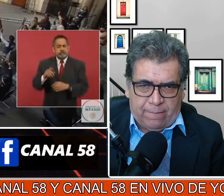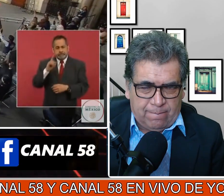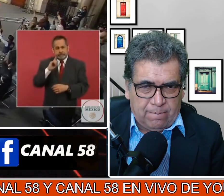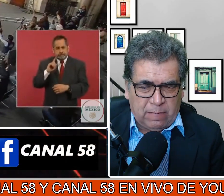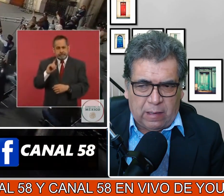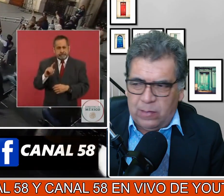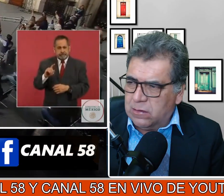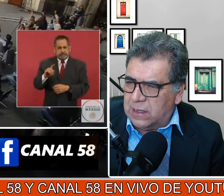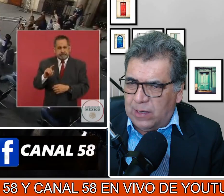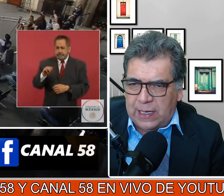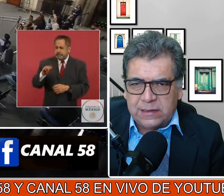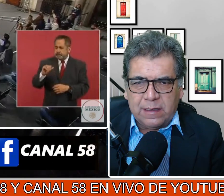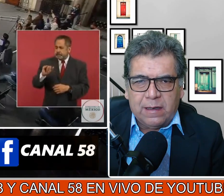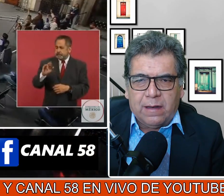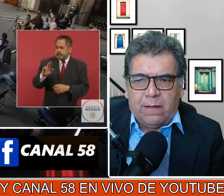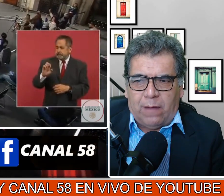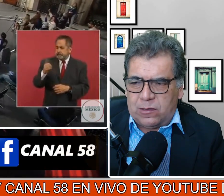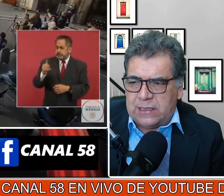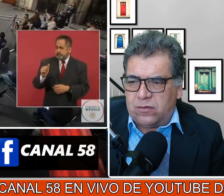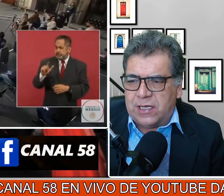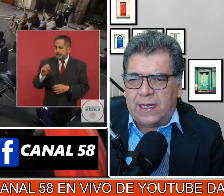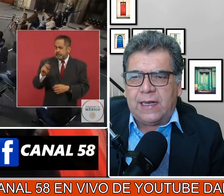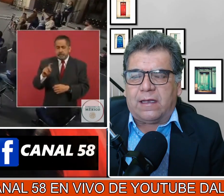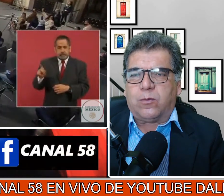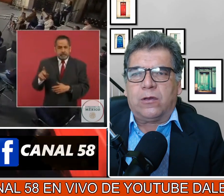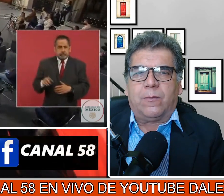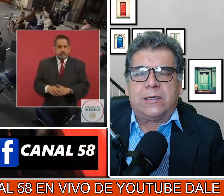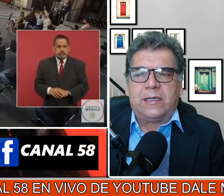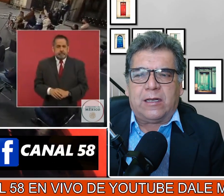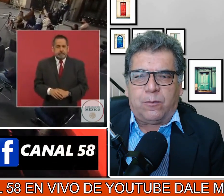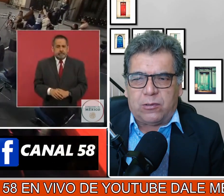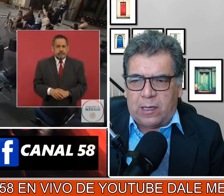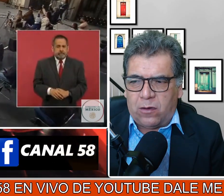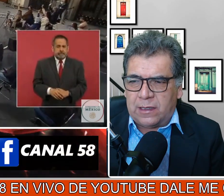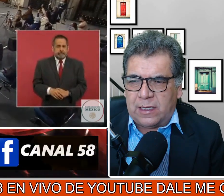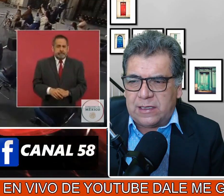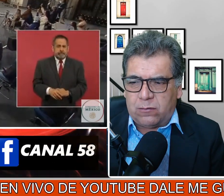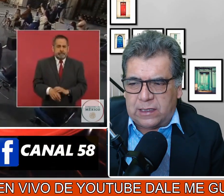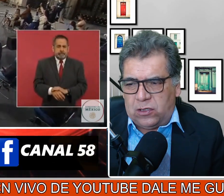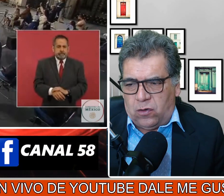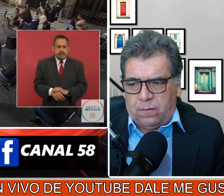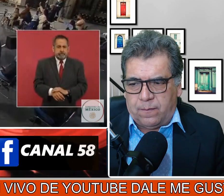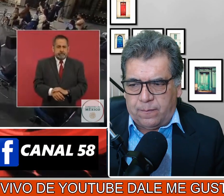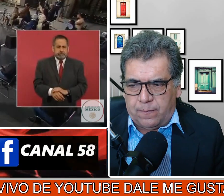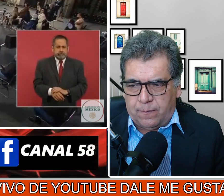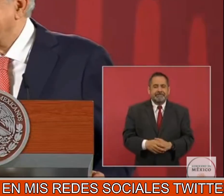mañanera. Amigos y amigas, vamos a escuchar qué le responde el presidente López Obrador ante esta